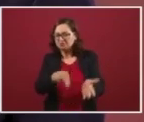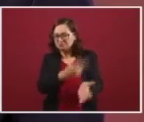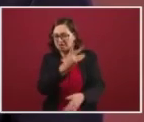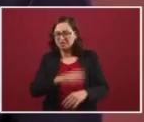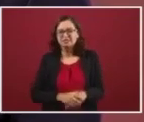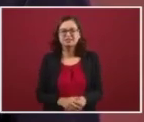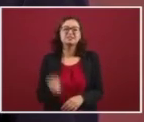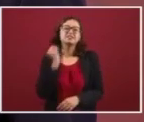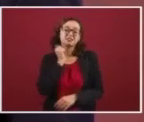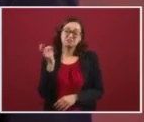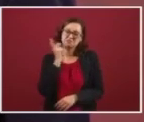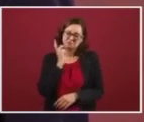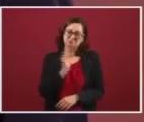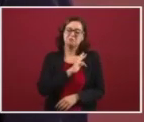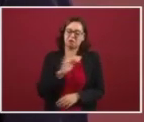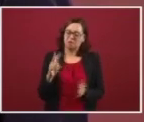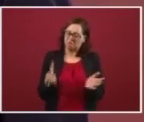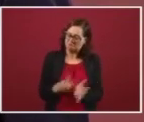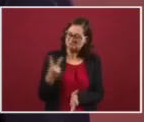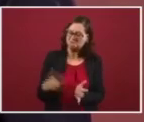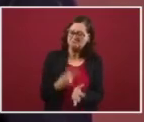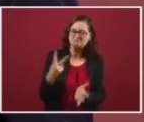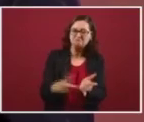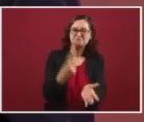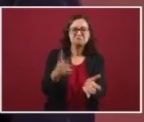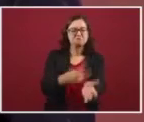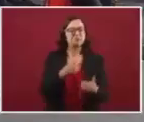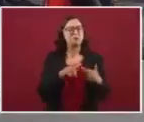Sí. Senadores y diputados. ¿Quién promovió eso?